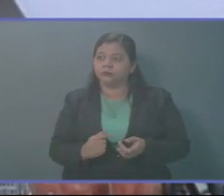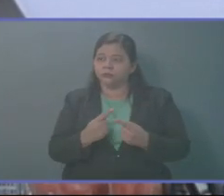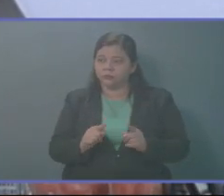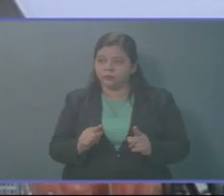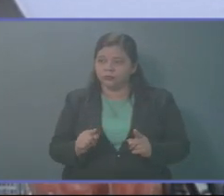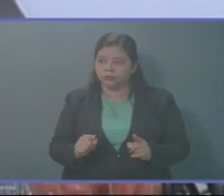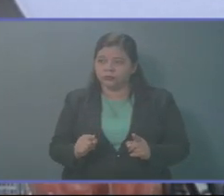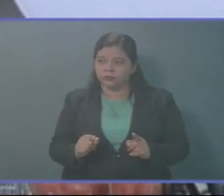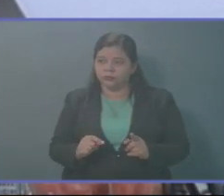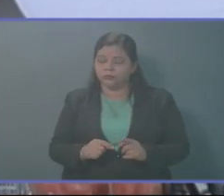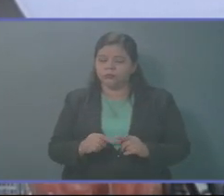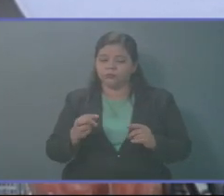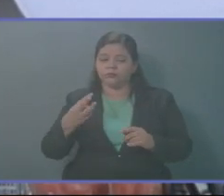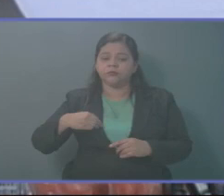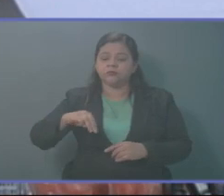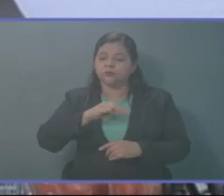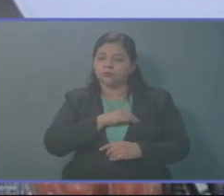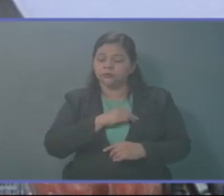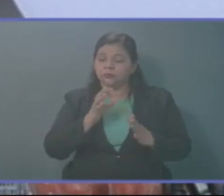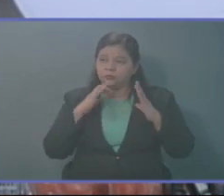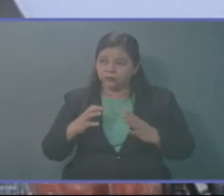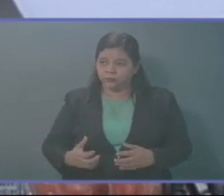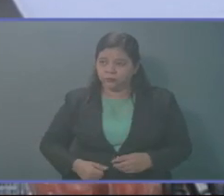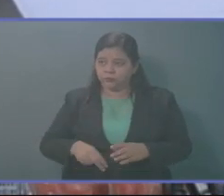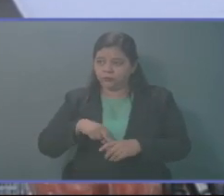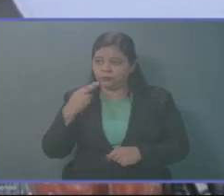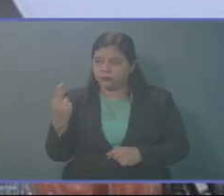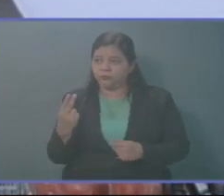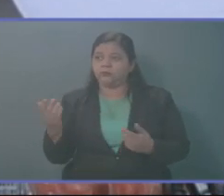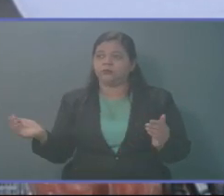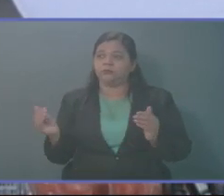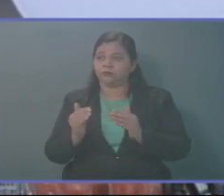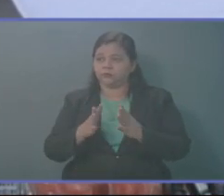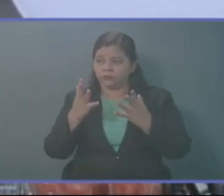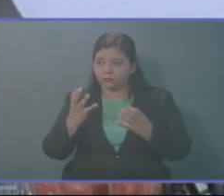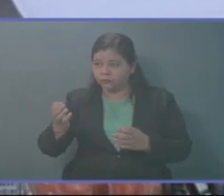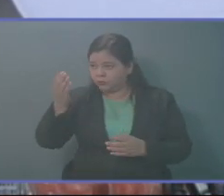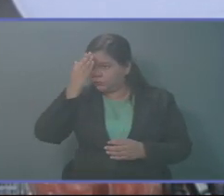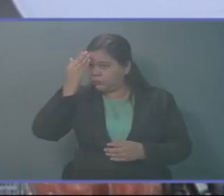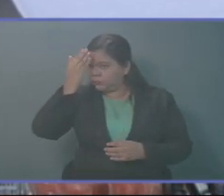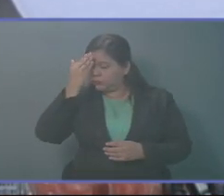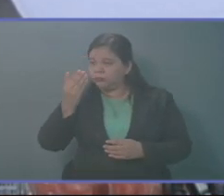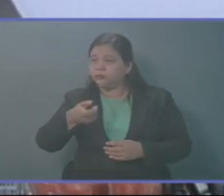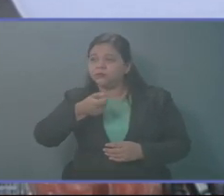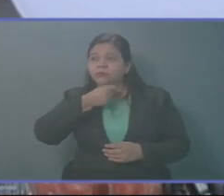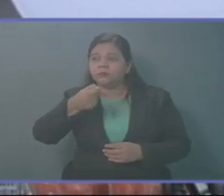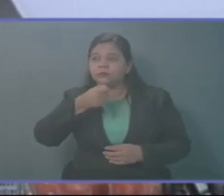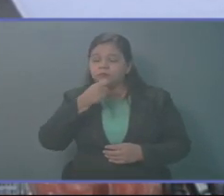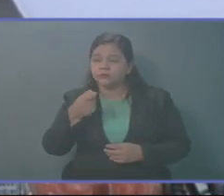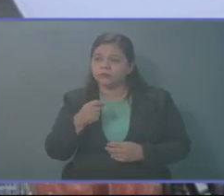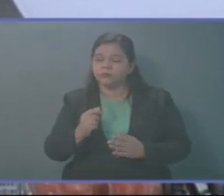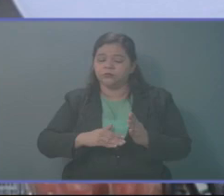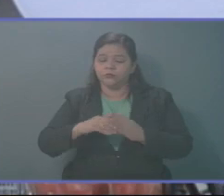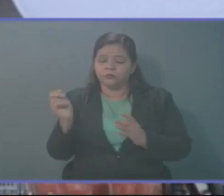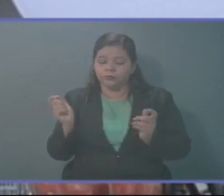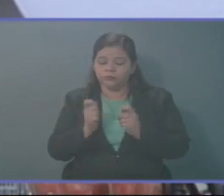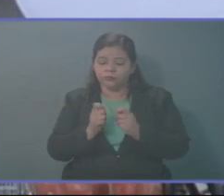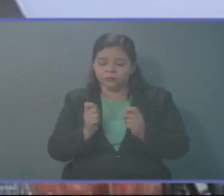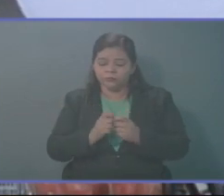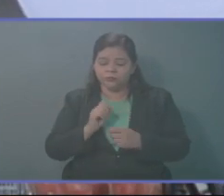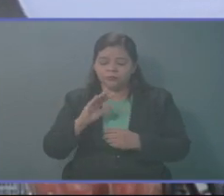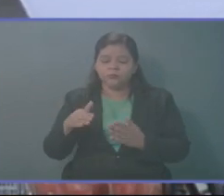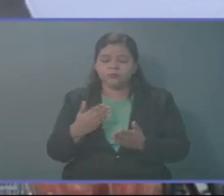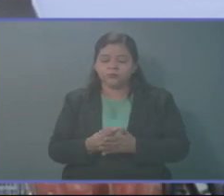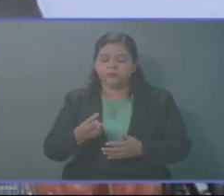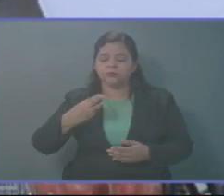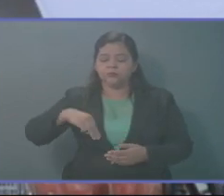el ministerio, fuera del gobierno, y conocer también el informe más detallado de parte del ministro